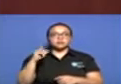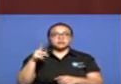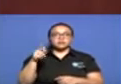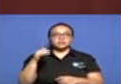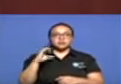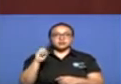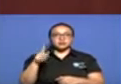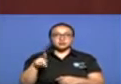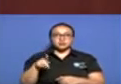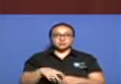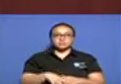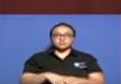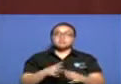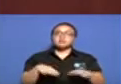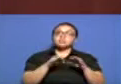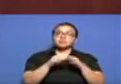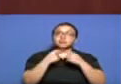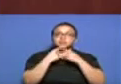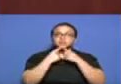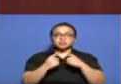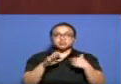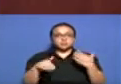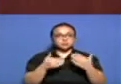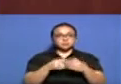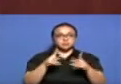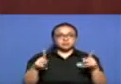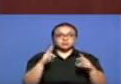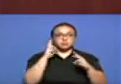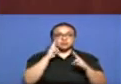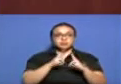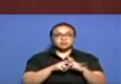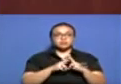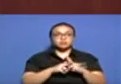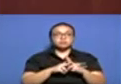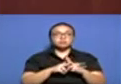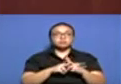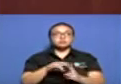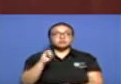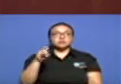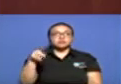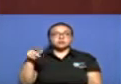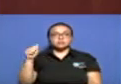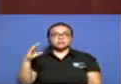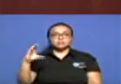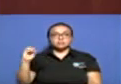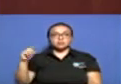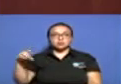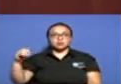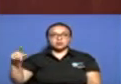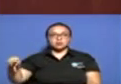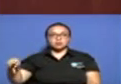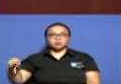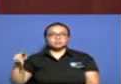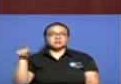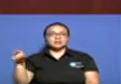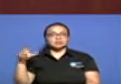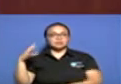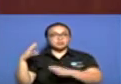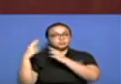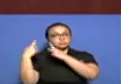Bueno, es importante resaltar que, para que todos los televidentes conozcan, el Instituto Panameño Autónomo Cooperativo IPACO es la entidad